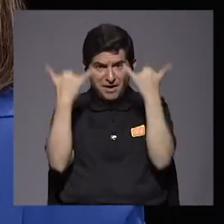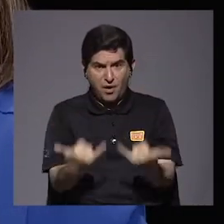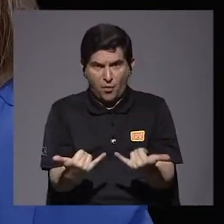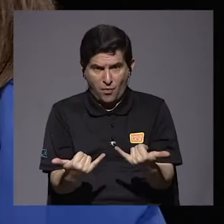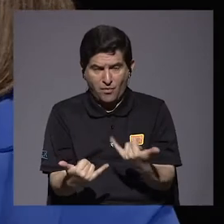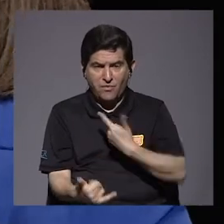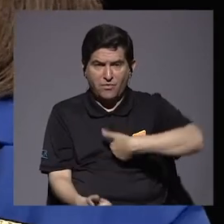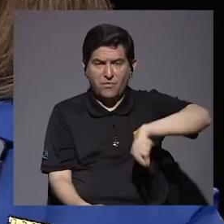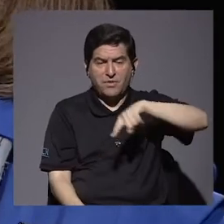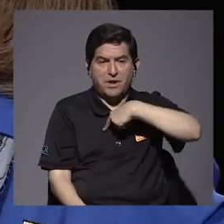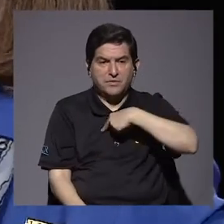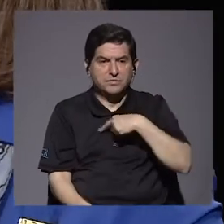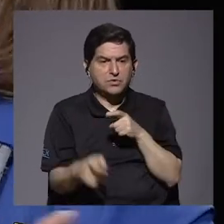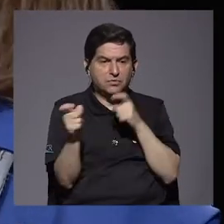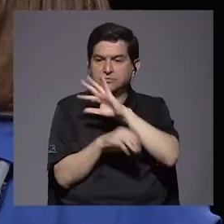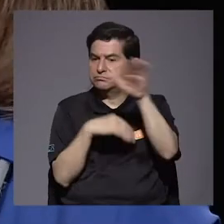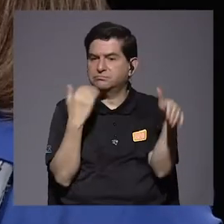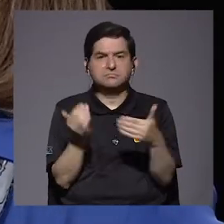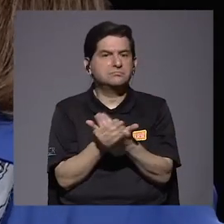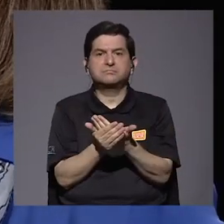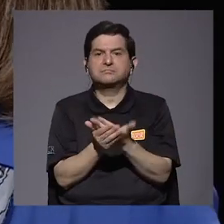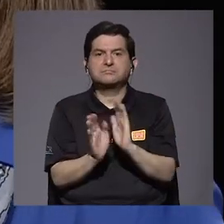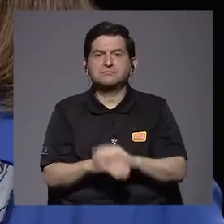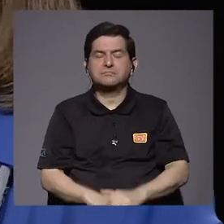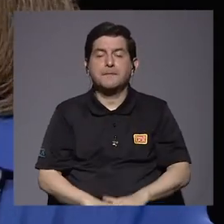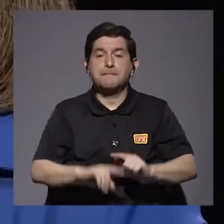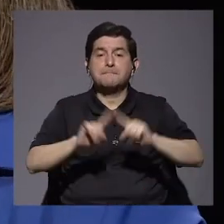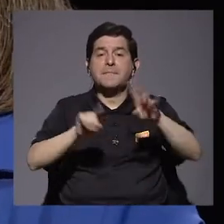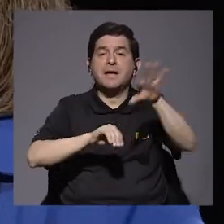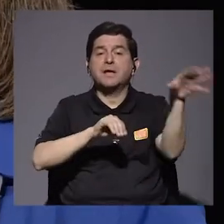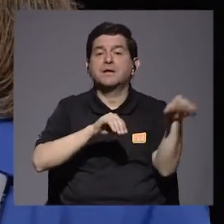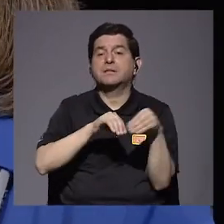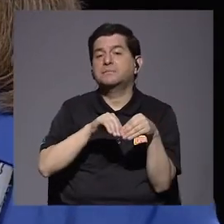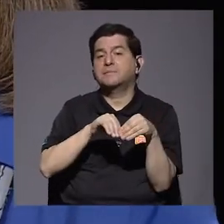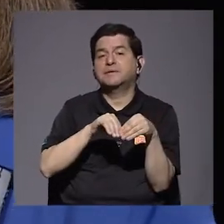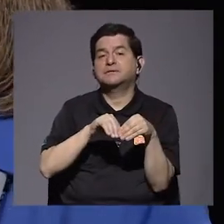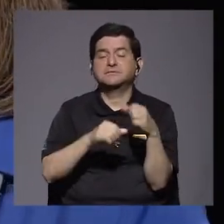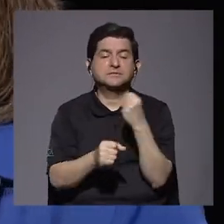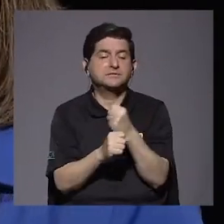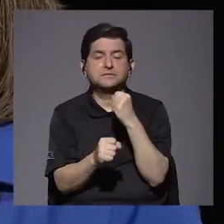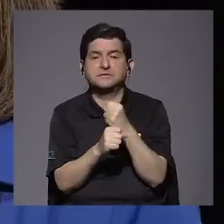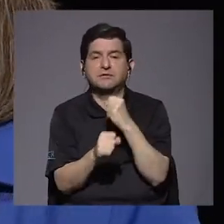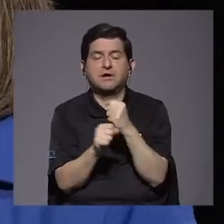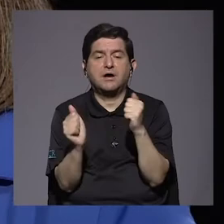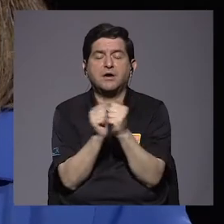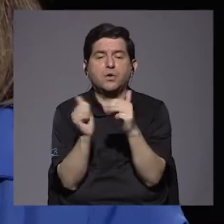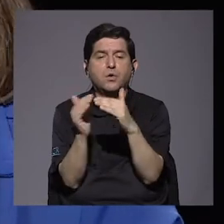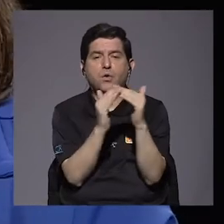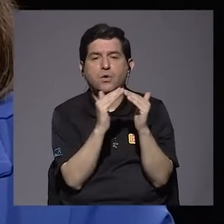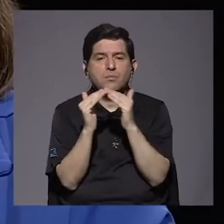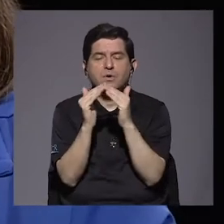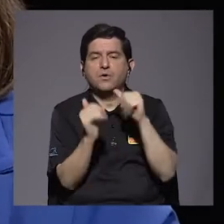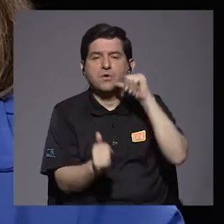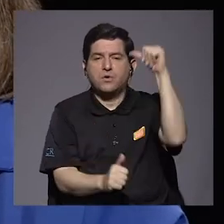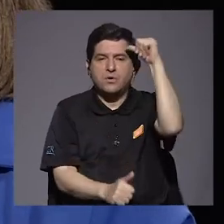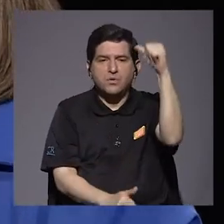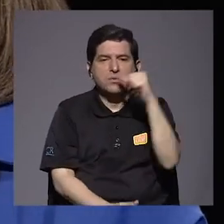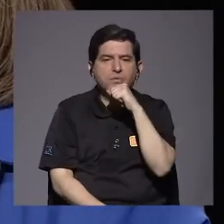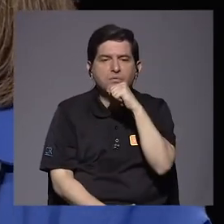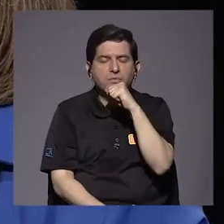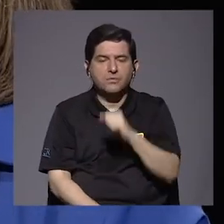ahora estamos casi que manejando todo, ¿verdad? Pero además de eso, hay que trabajar con la población adulta mayor